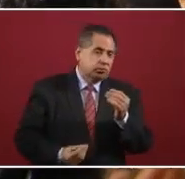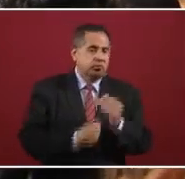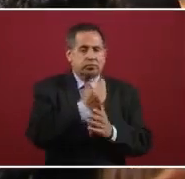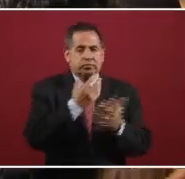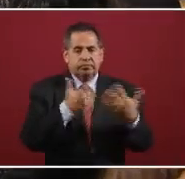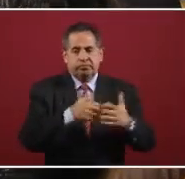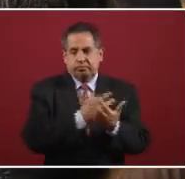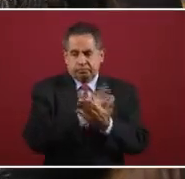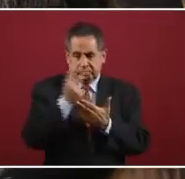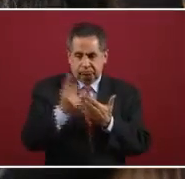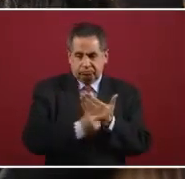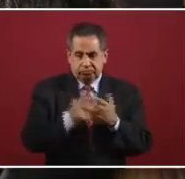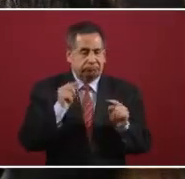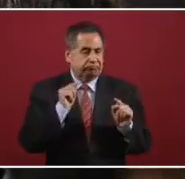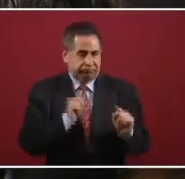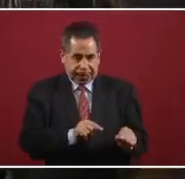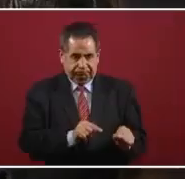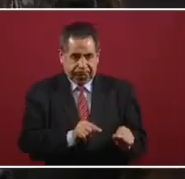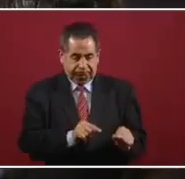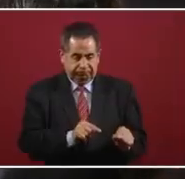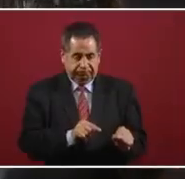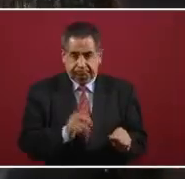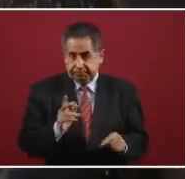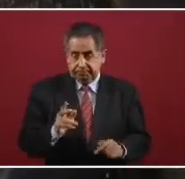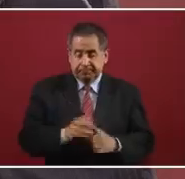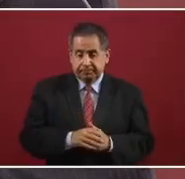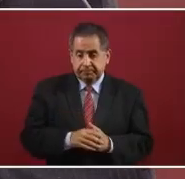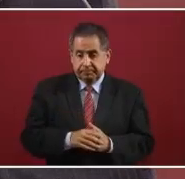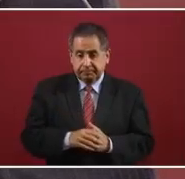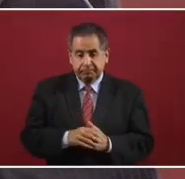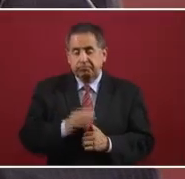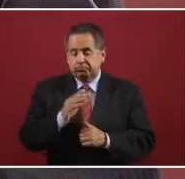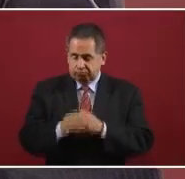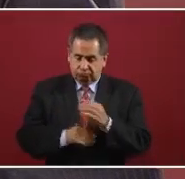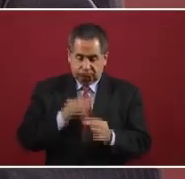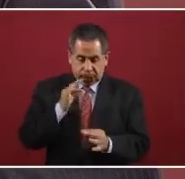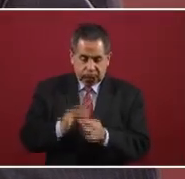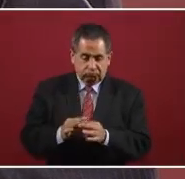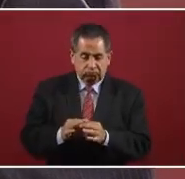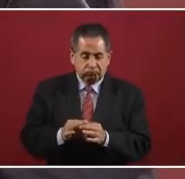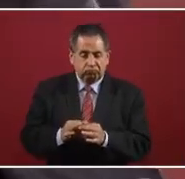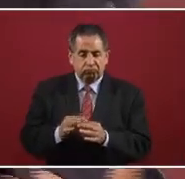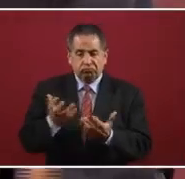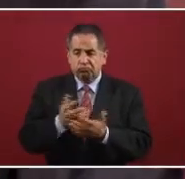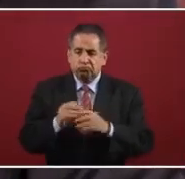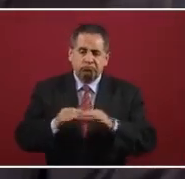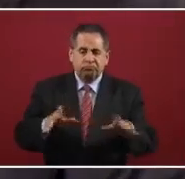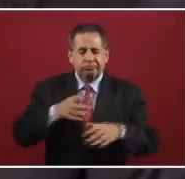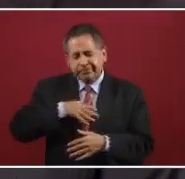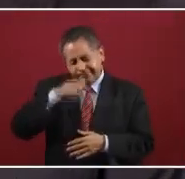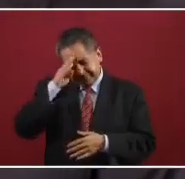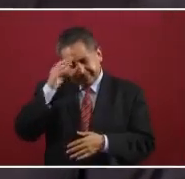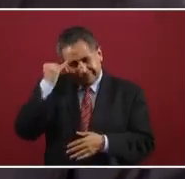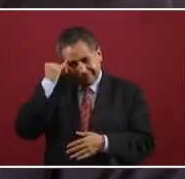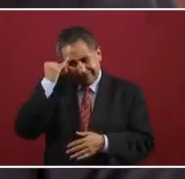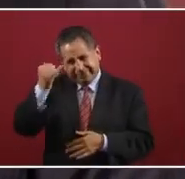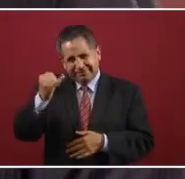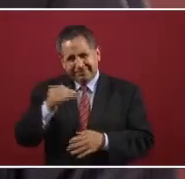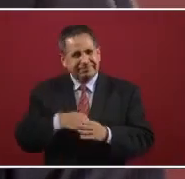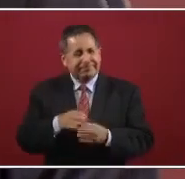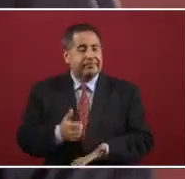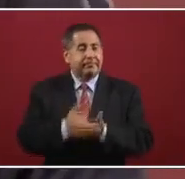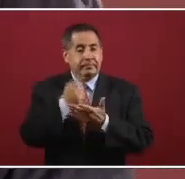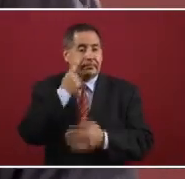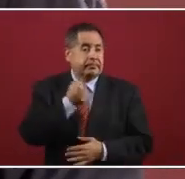del programa y vamos a cumplir con esa. Imagínense lo que nos va a ayudar para